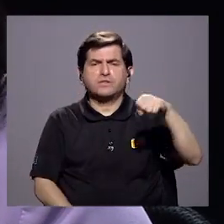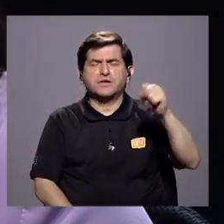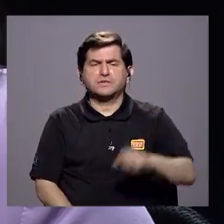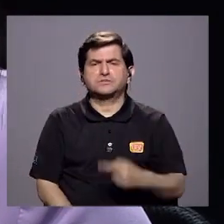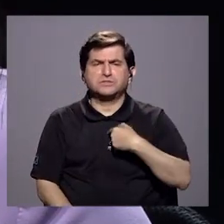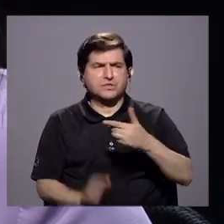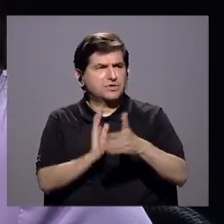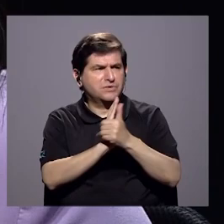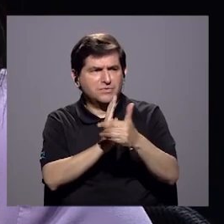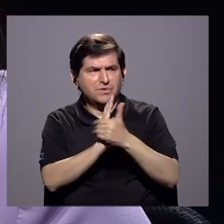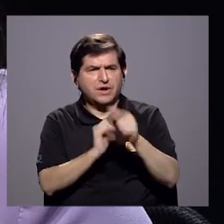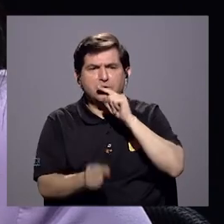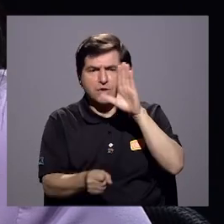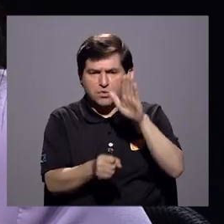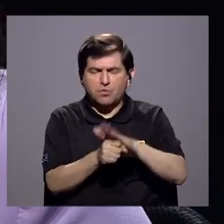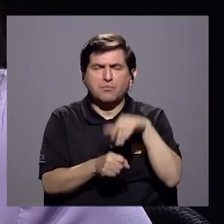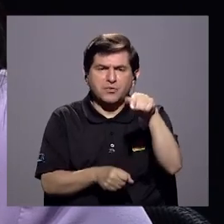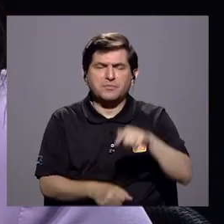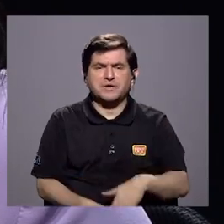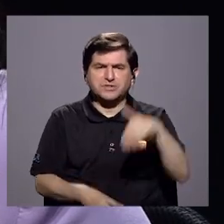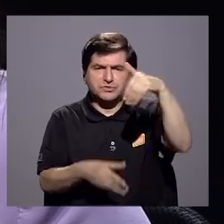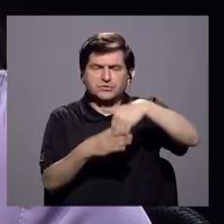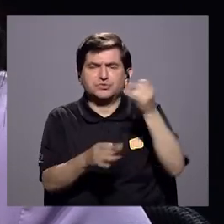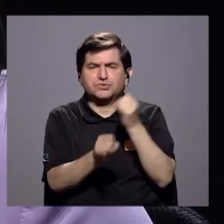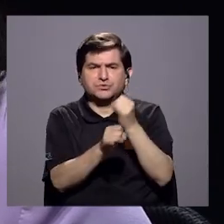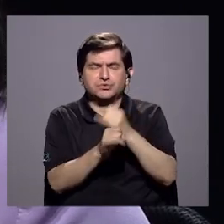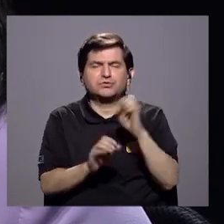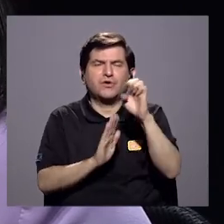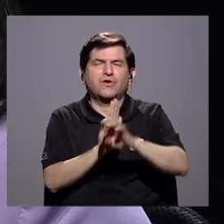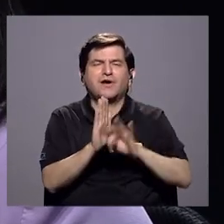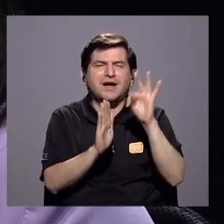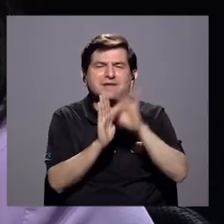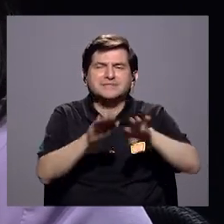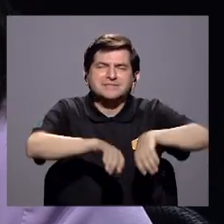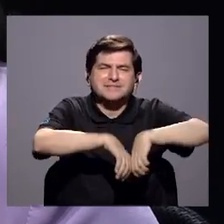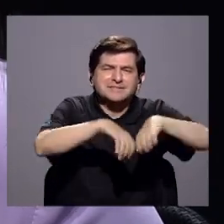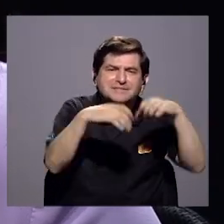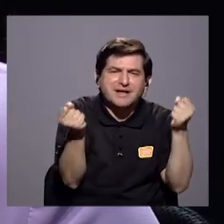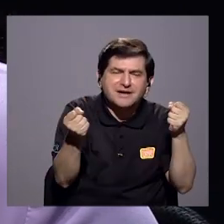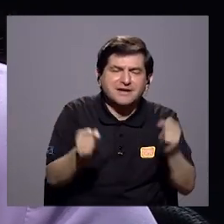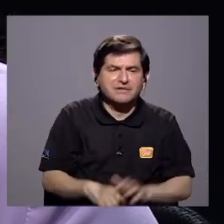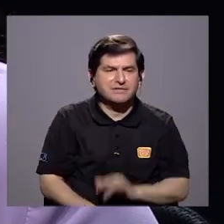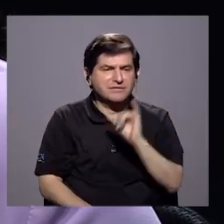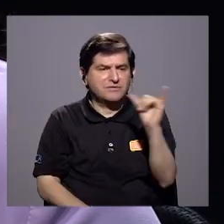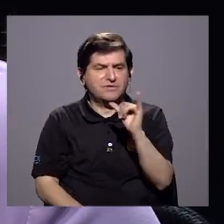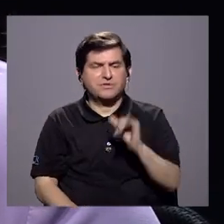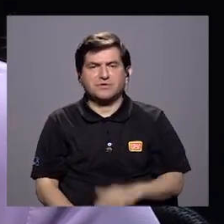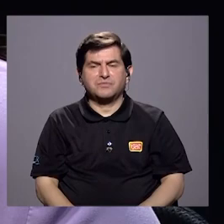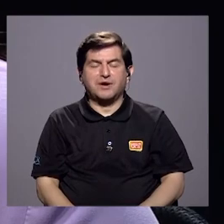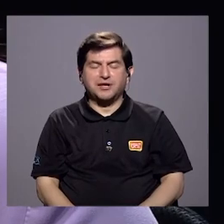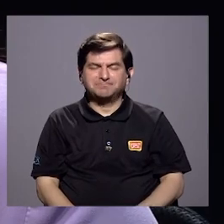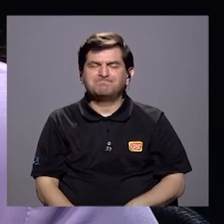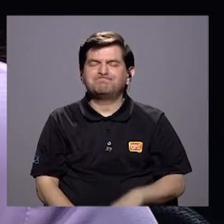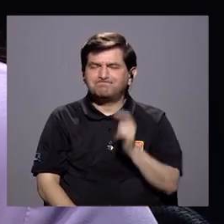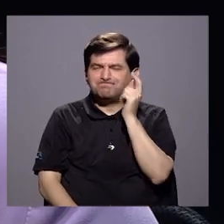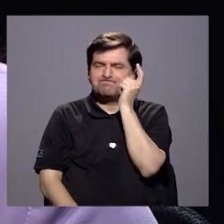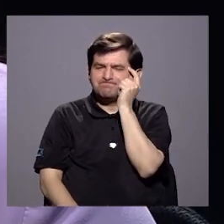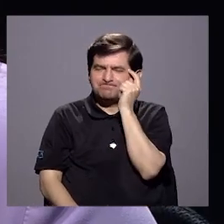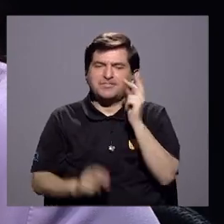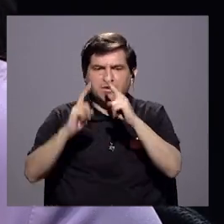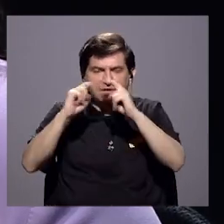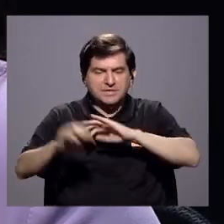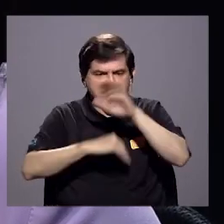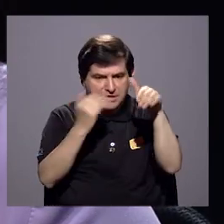encontrado mucho talento y mucho compromiso en Japteva. Hay un estereotipo que hay que ir rompiendo y ciertamente también hay que poner las barbas en remojo